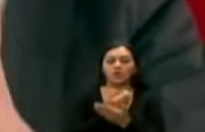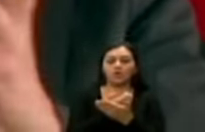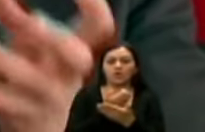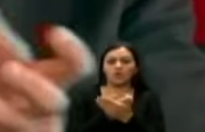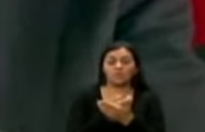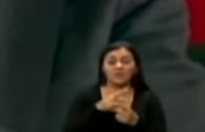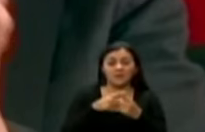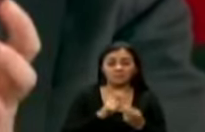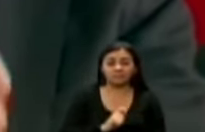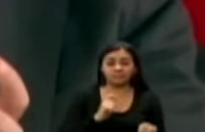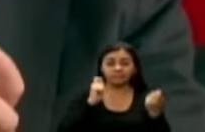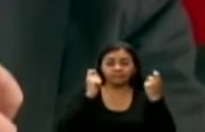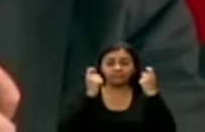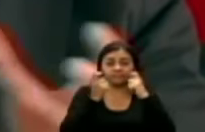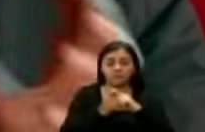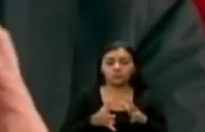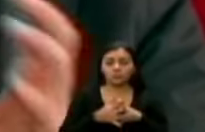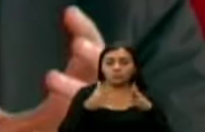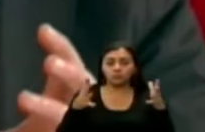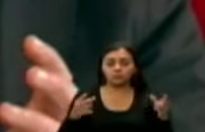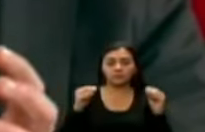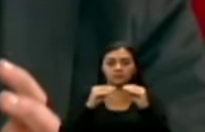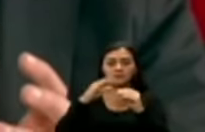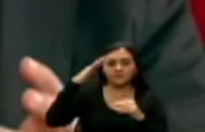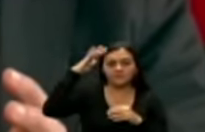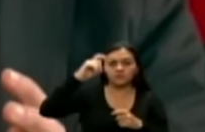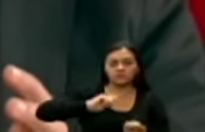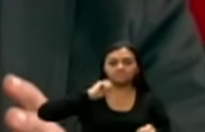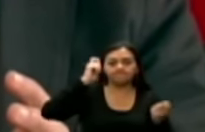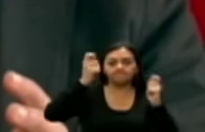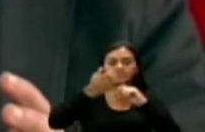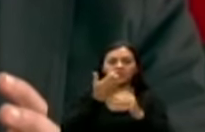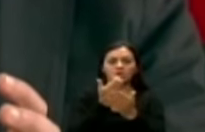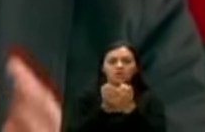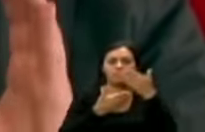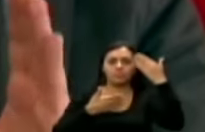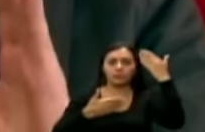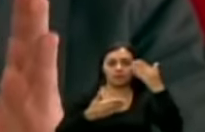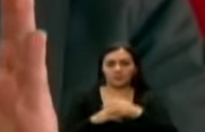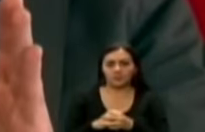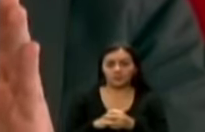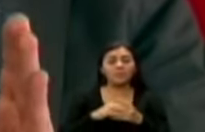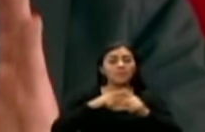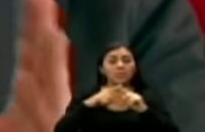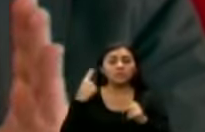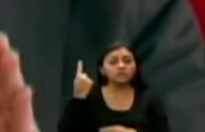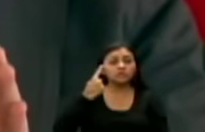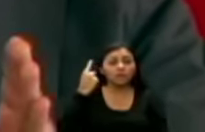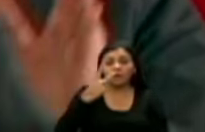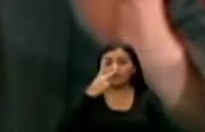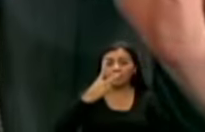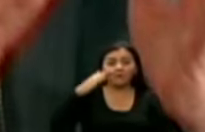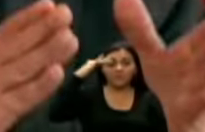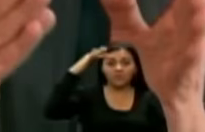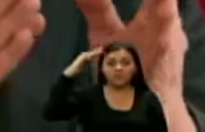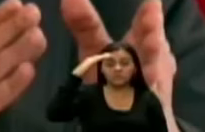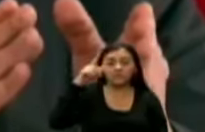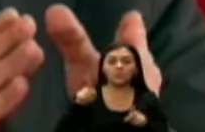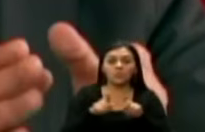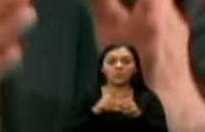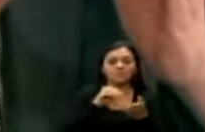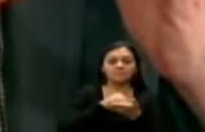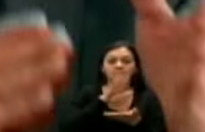Esto transforma la batalla ideológica, política, mediática con estos medios. Porque no es solamente una cuestión ideológica que un